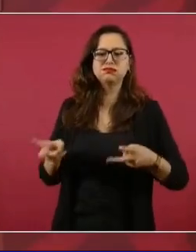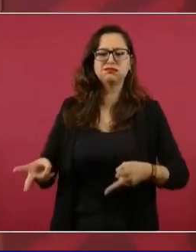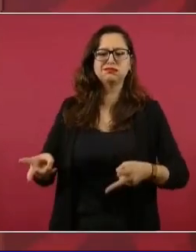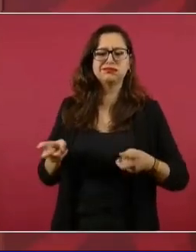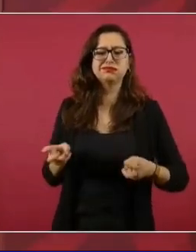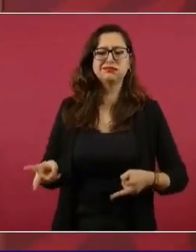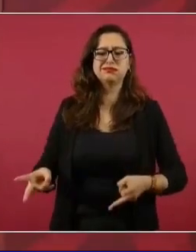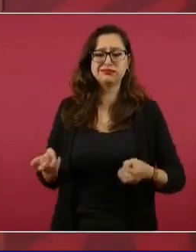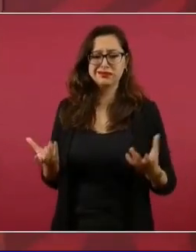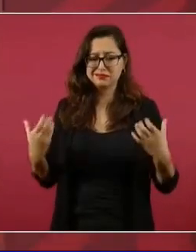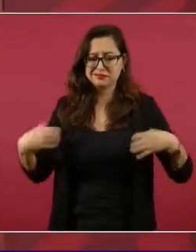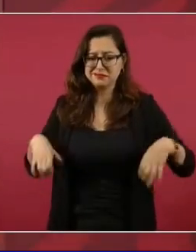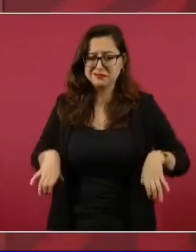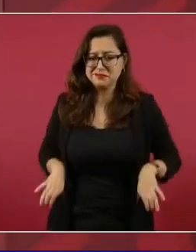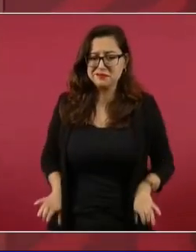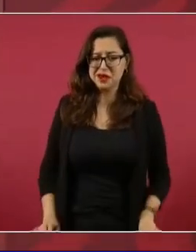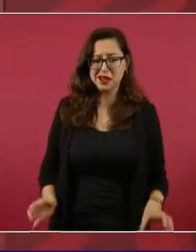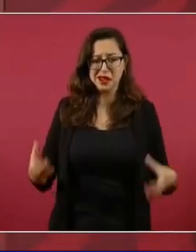y con